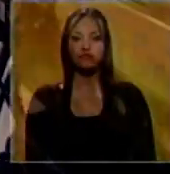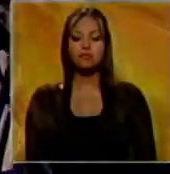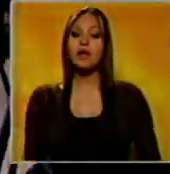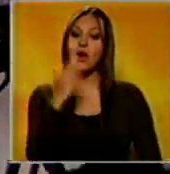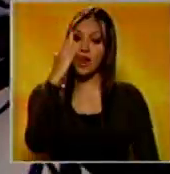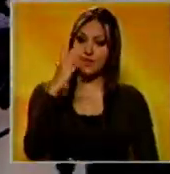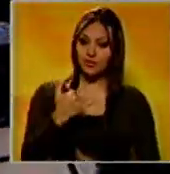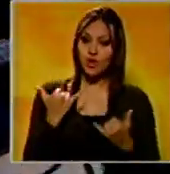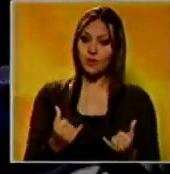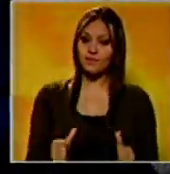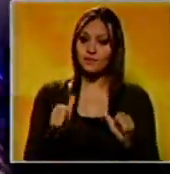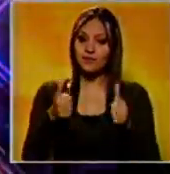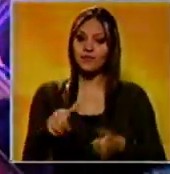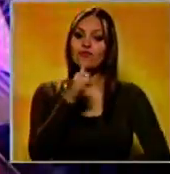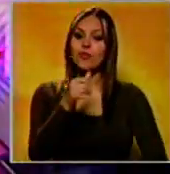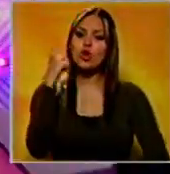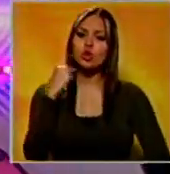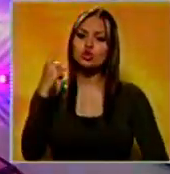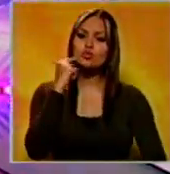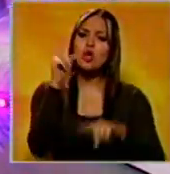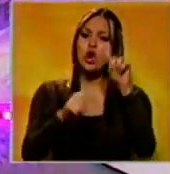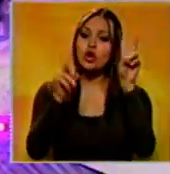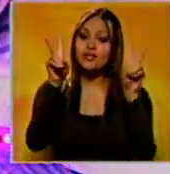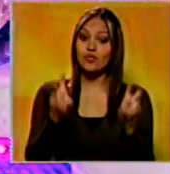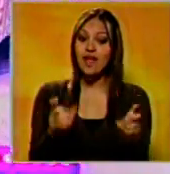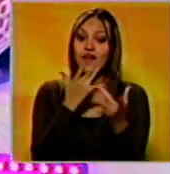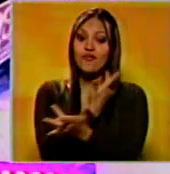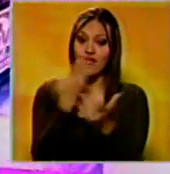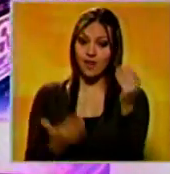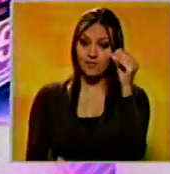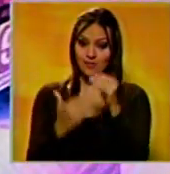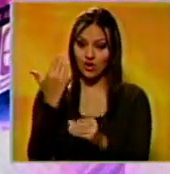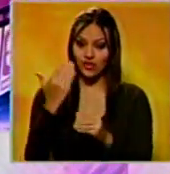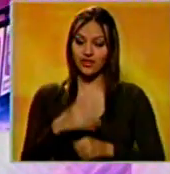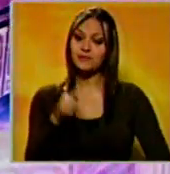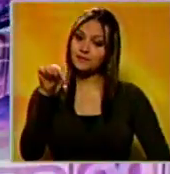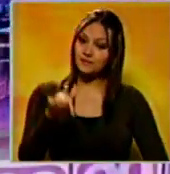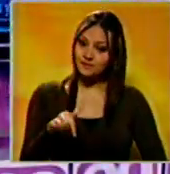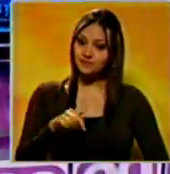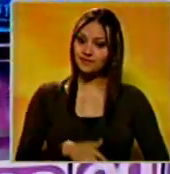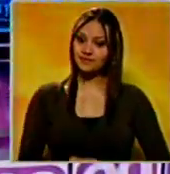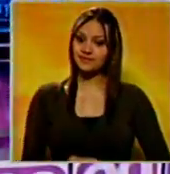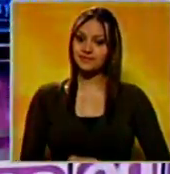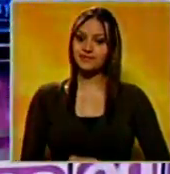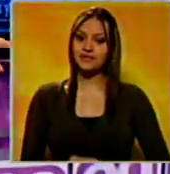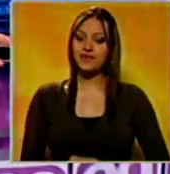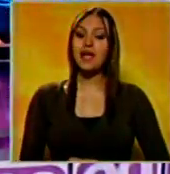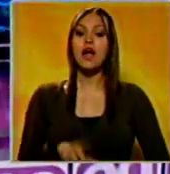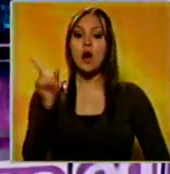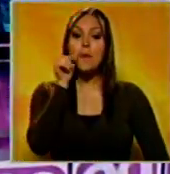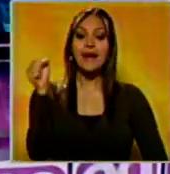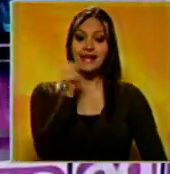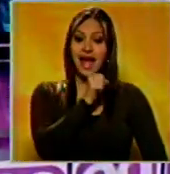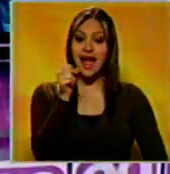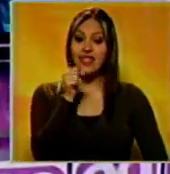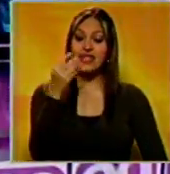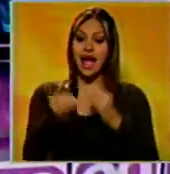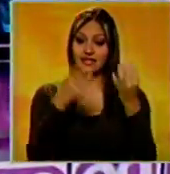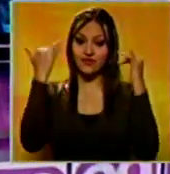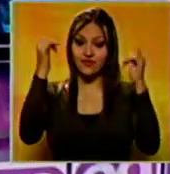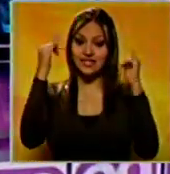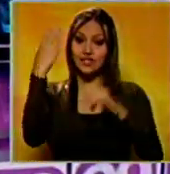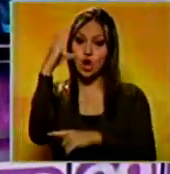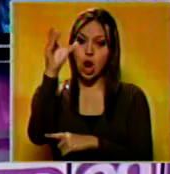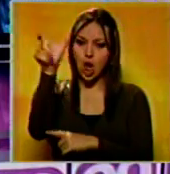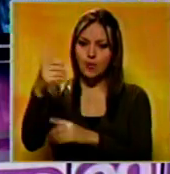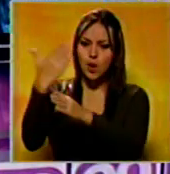Hola, ¿qué tal, amigos? Desde ya comenzamos nuestro acostumbrado recorrido por las noticias del entretenimiento aquí en Estrenos y Estrellas. Carlos Vives celebró con sus paisanos